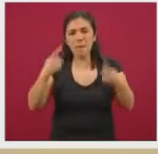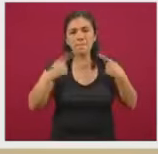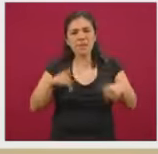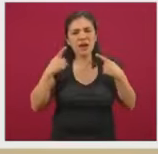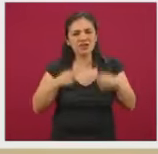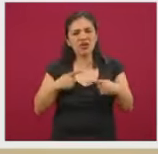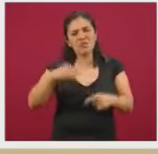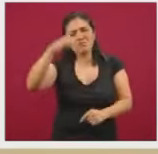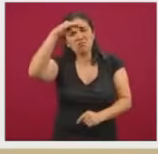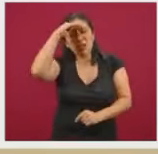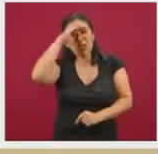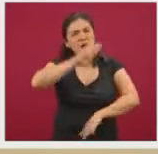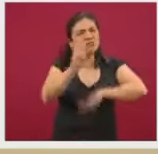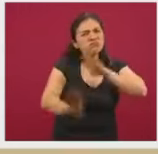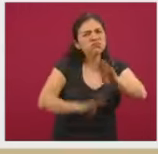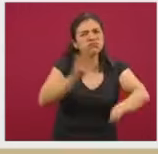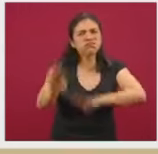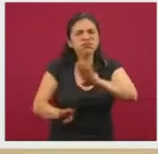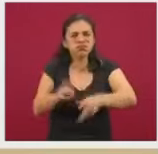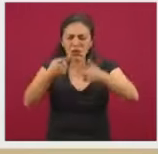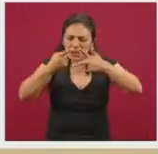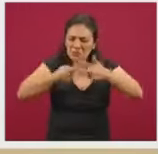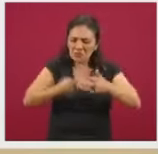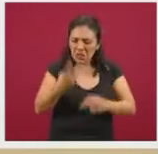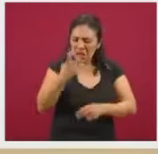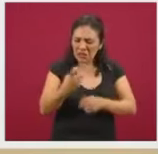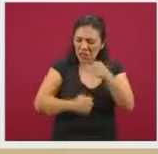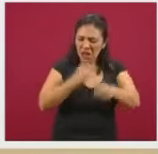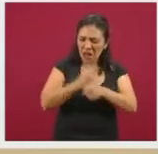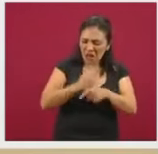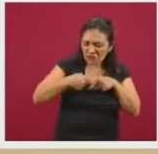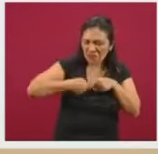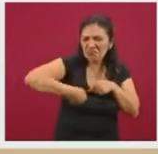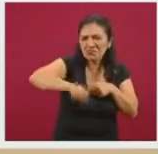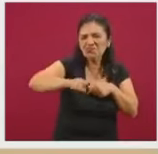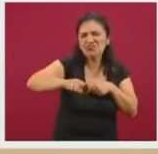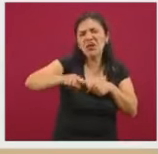que esperábamos para este 2020 son